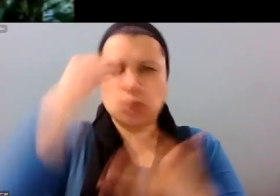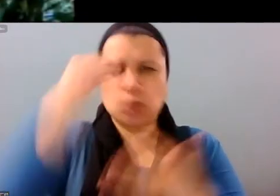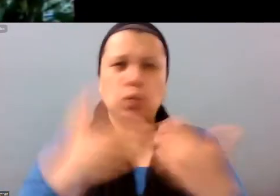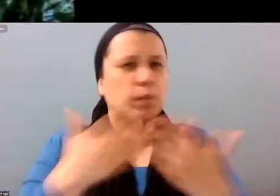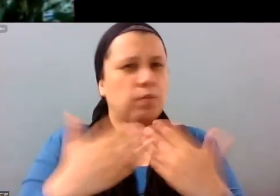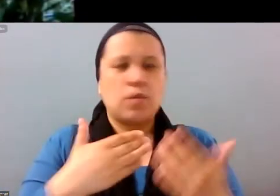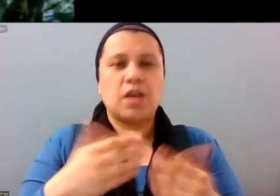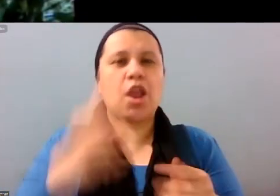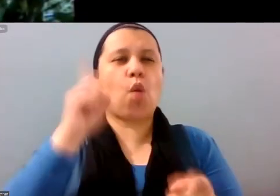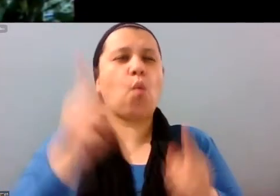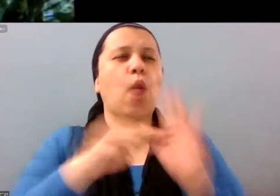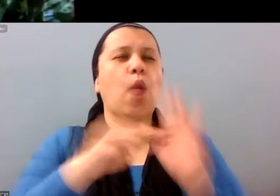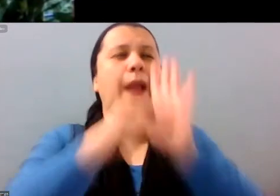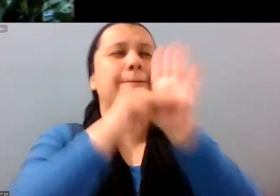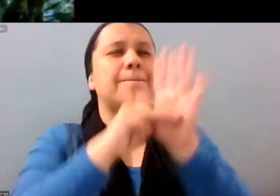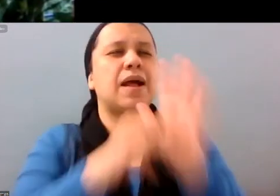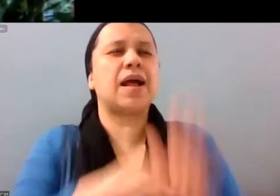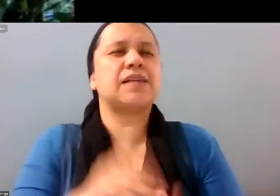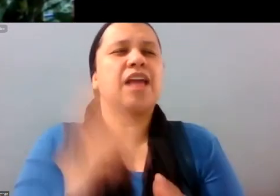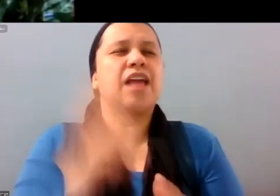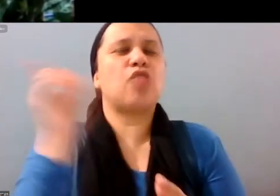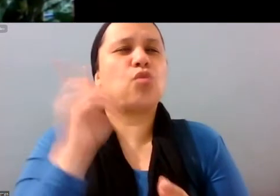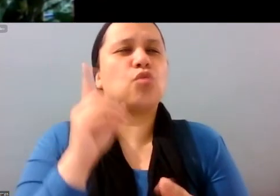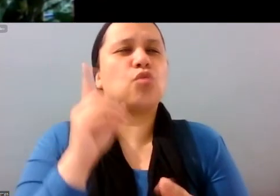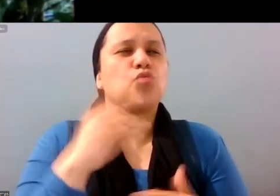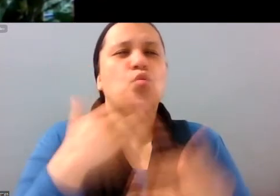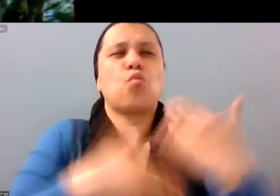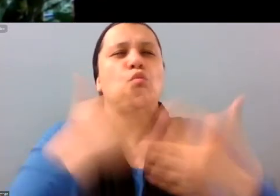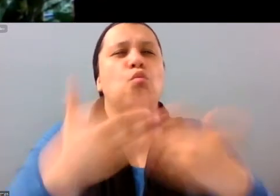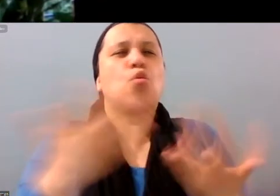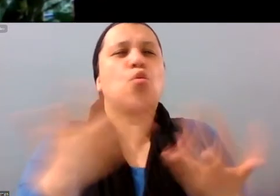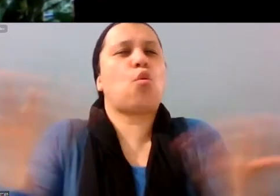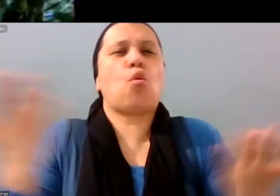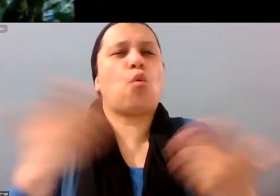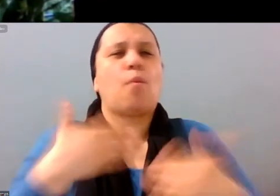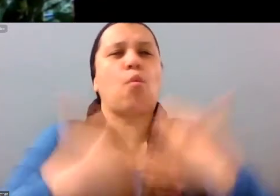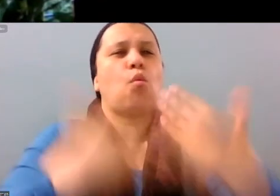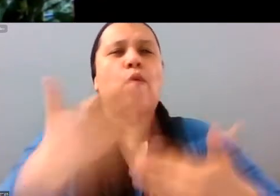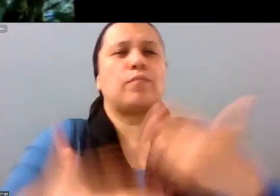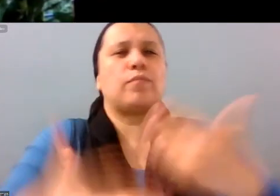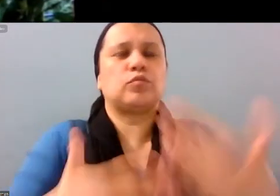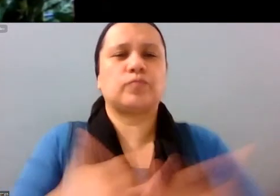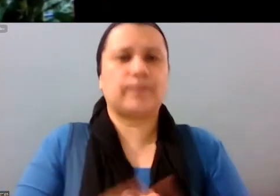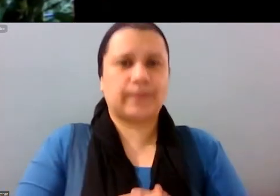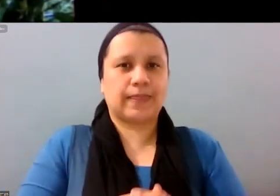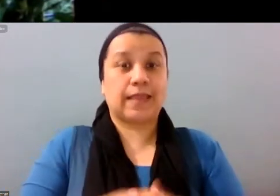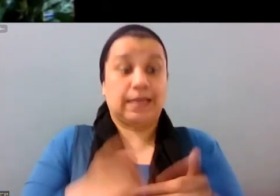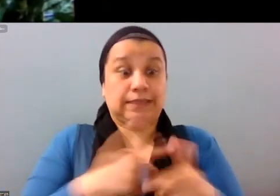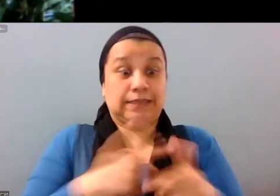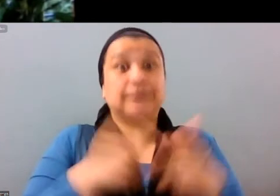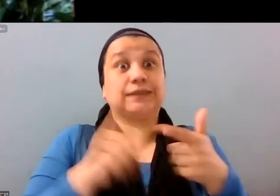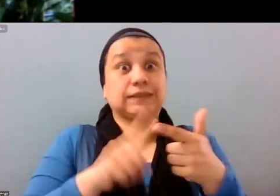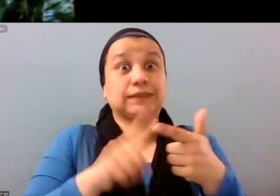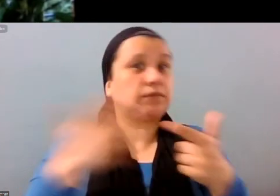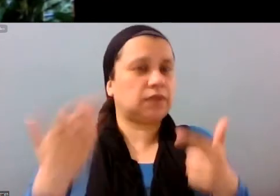oriente hacia dónde y cómo vamos en segundo lugar definitivamente hay que